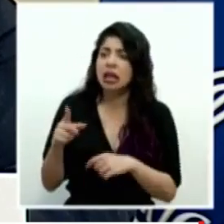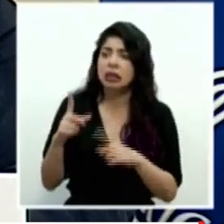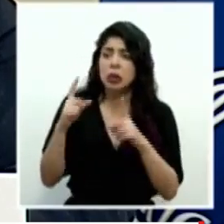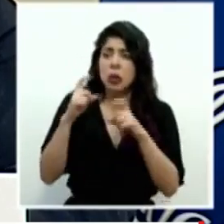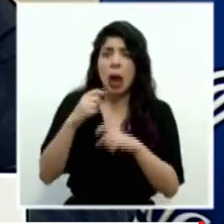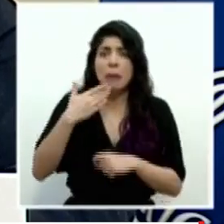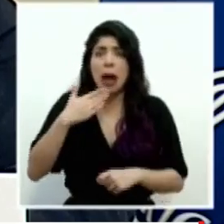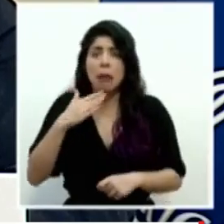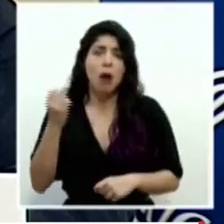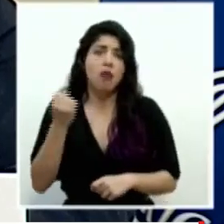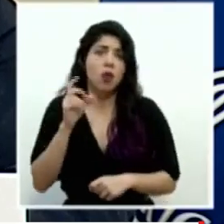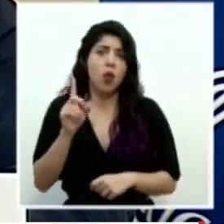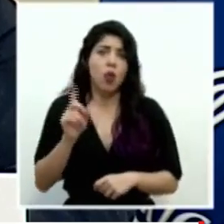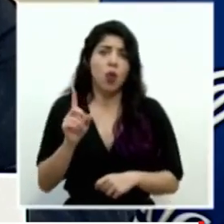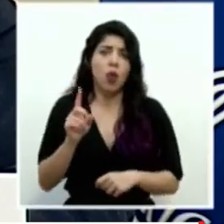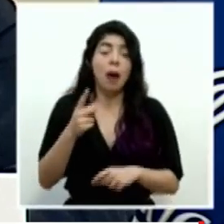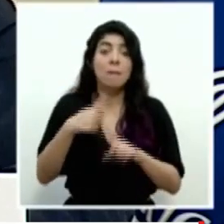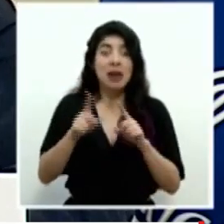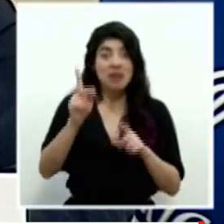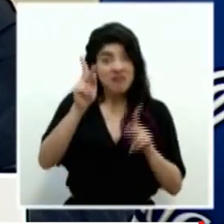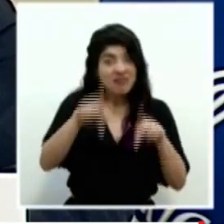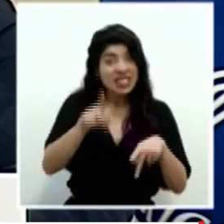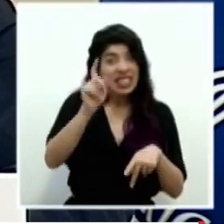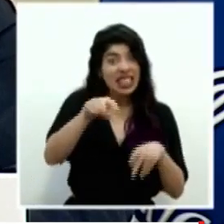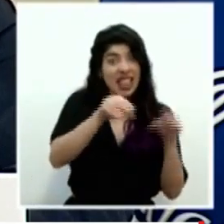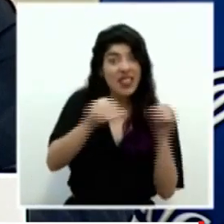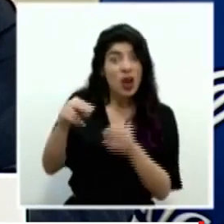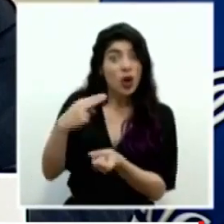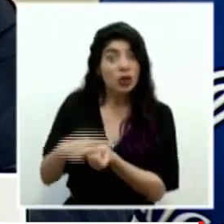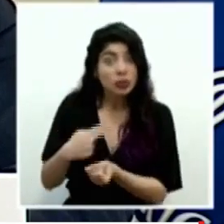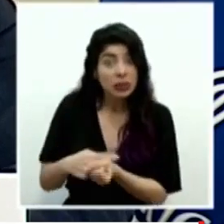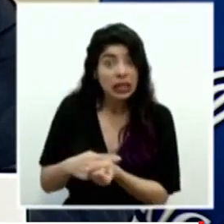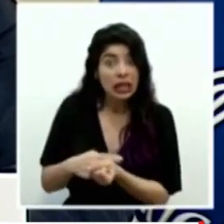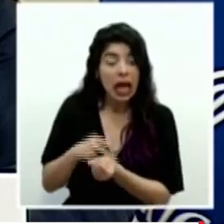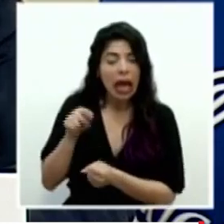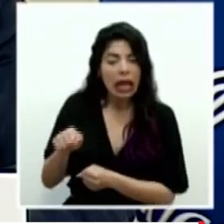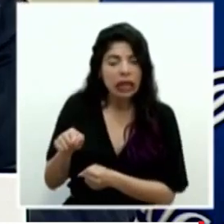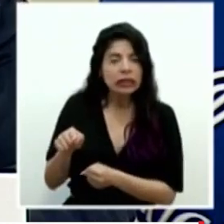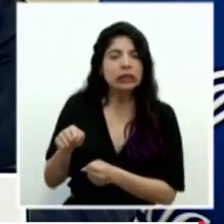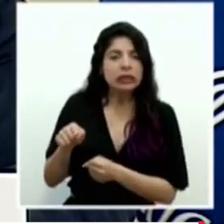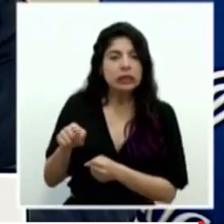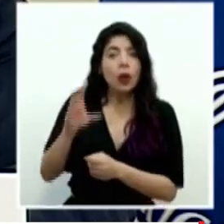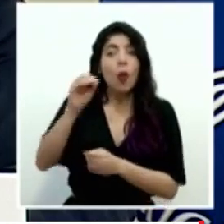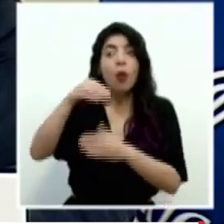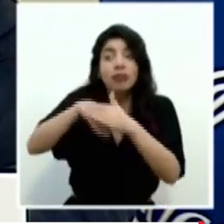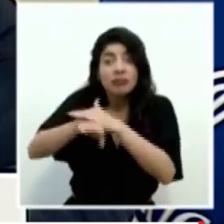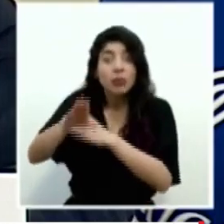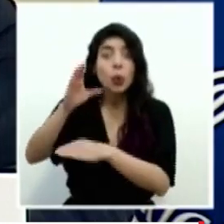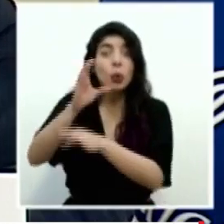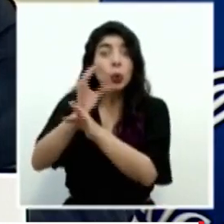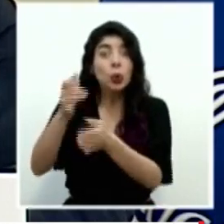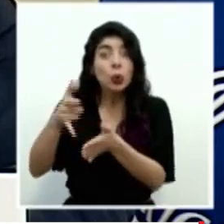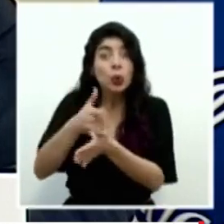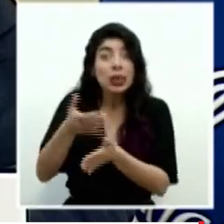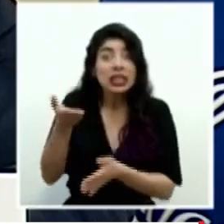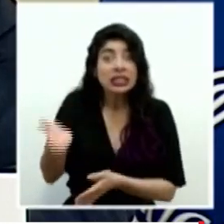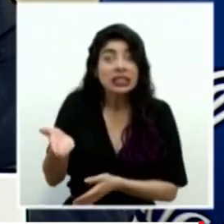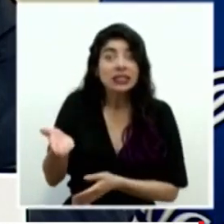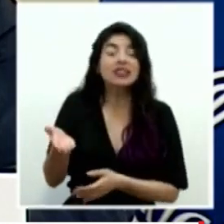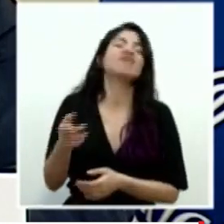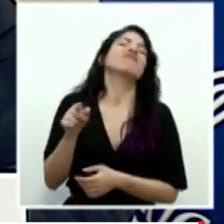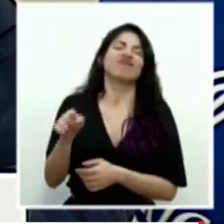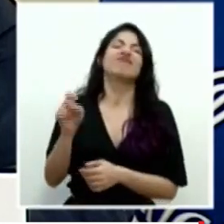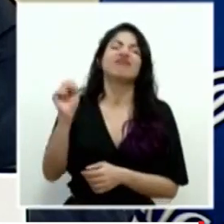complicaciones importantes. Ya cuando hay un criterio de hospitalización y principalmente cuando es un asunto ya de un ingreso a una unidad de cuidados